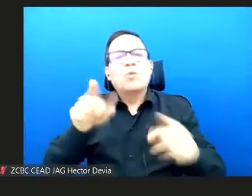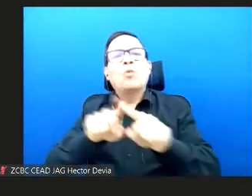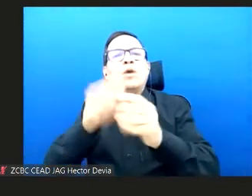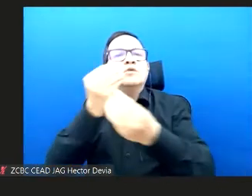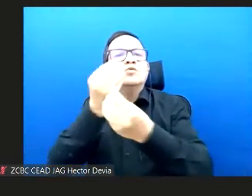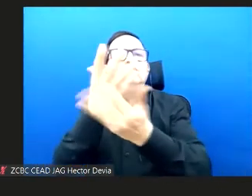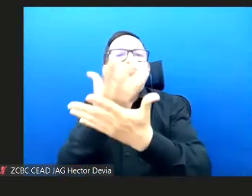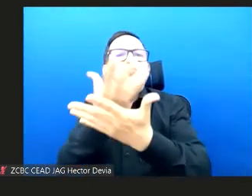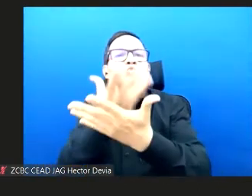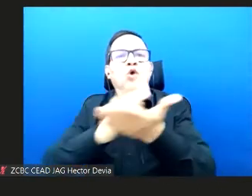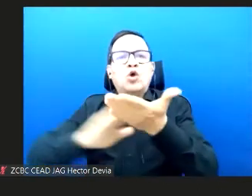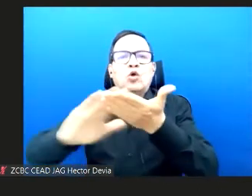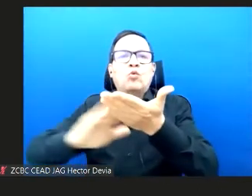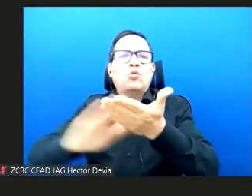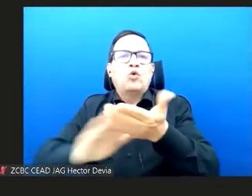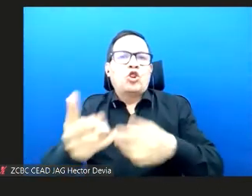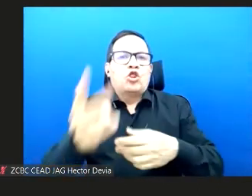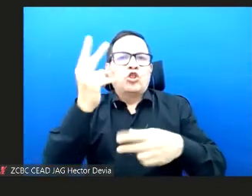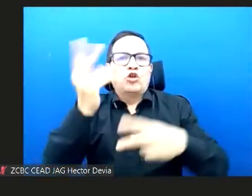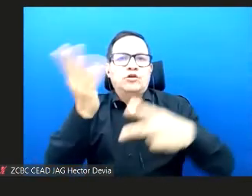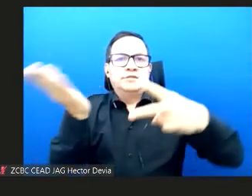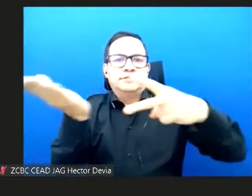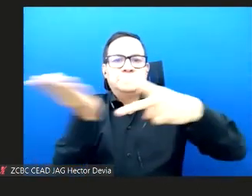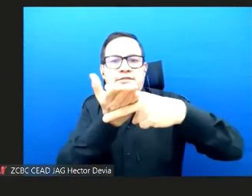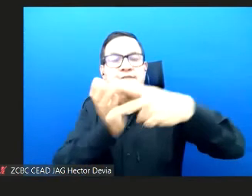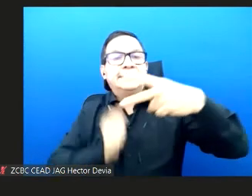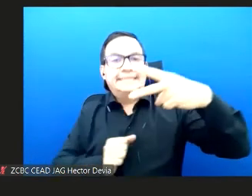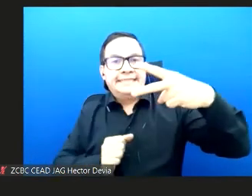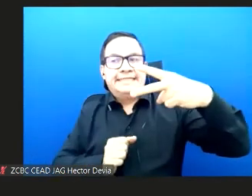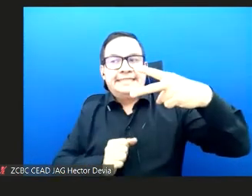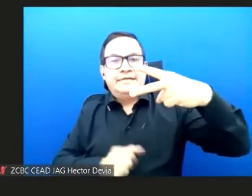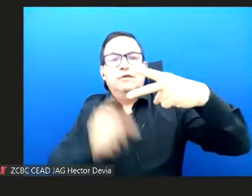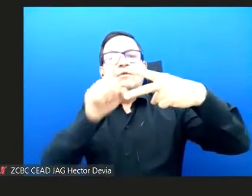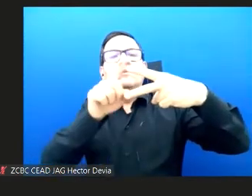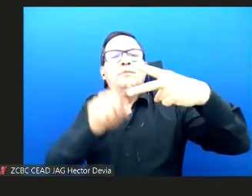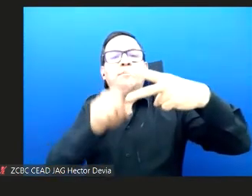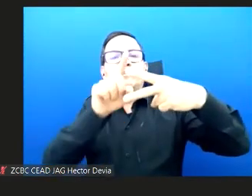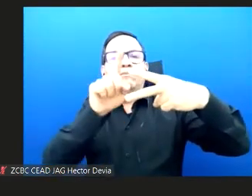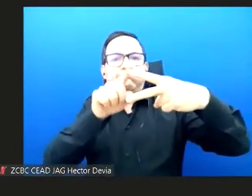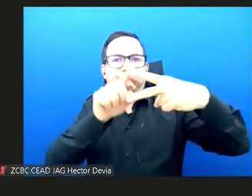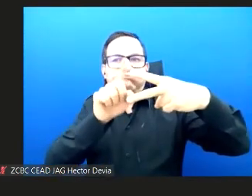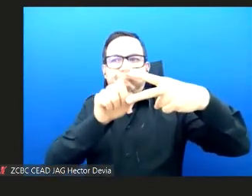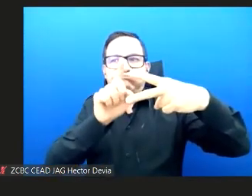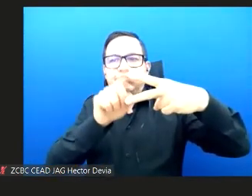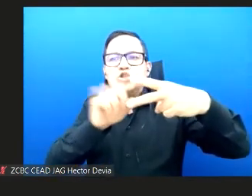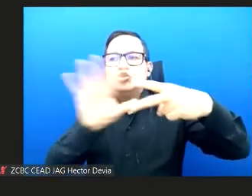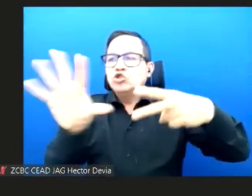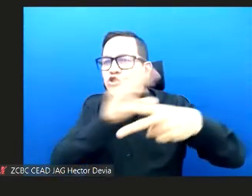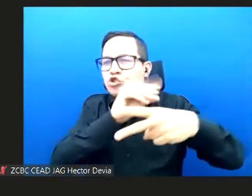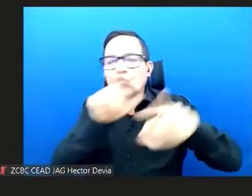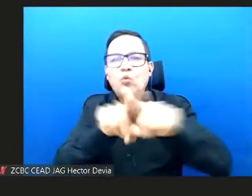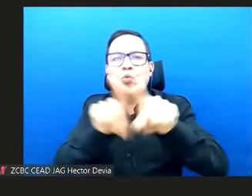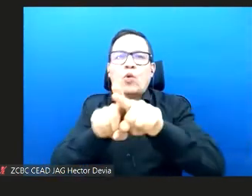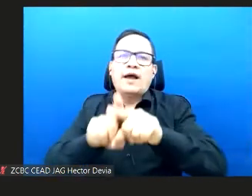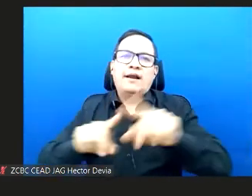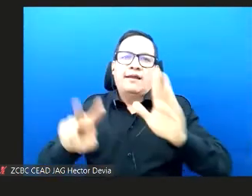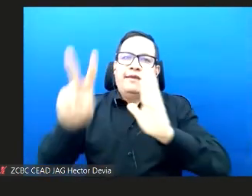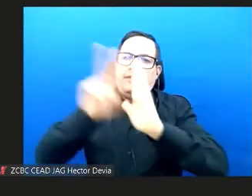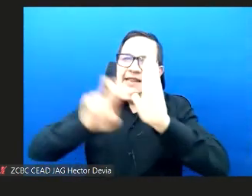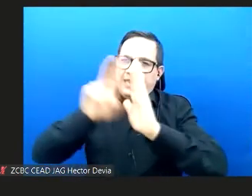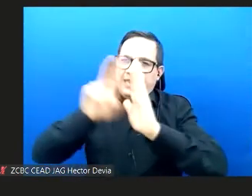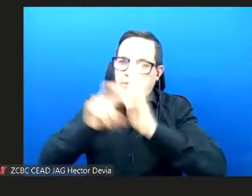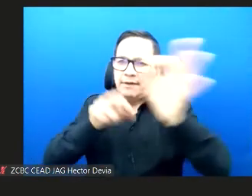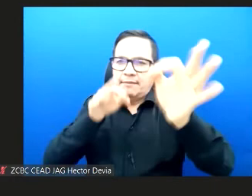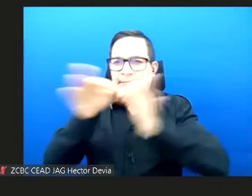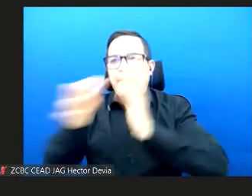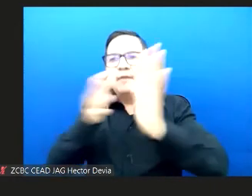estructurado en dos partes. Una donde vamos a hacer pues toda la parte teórica y una donde vamos a